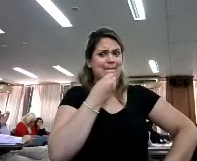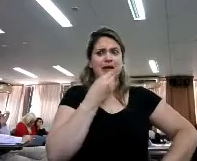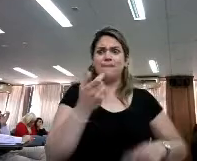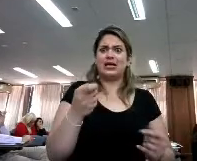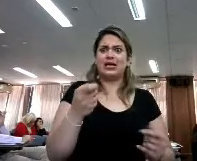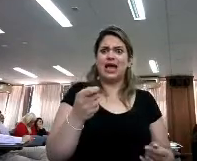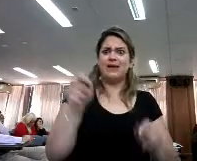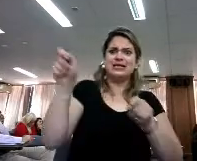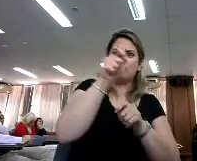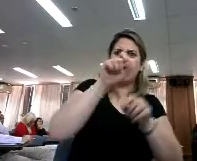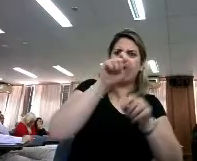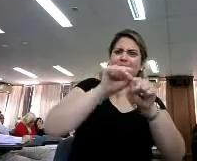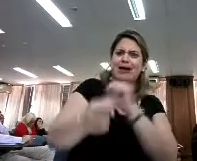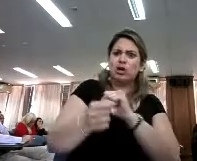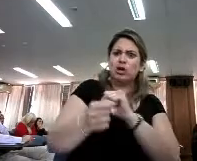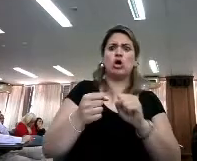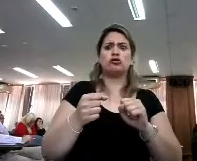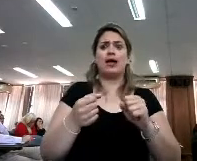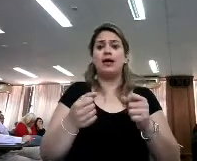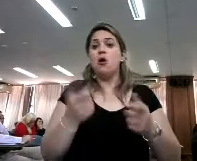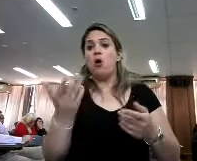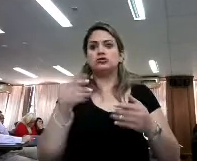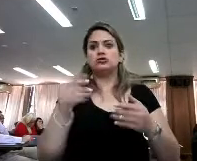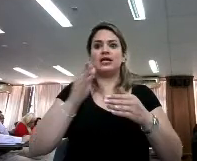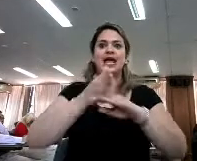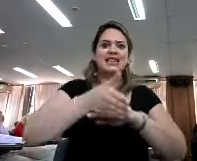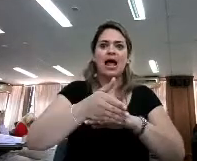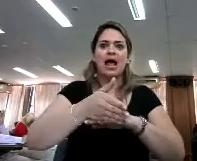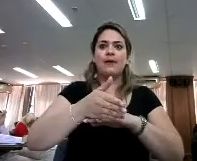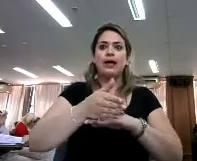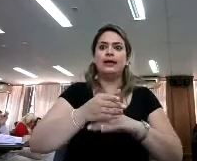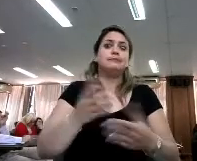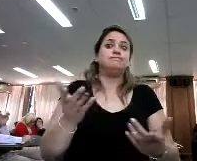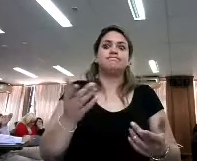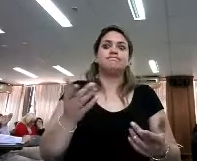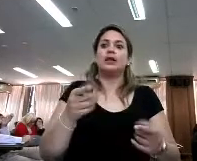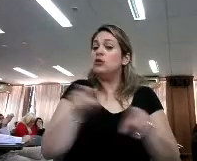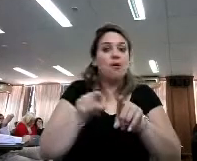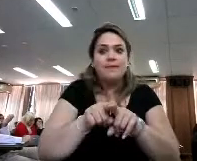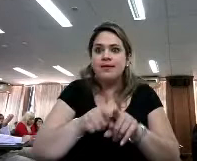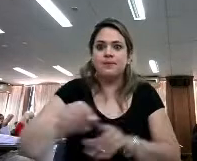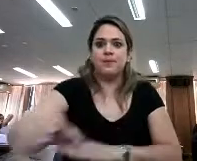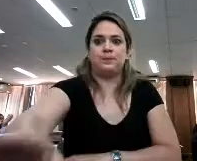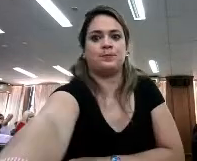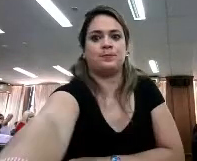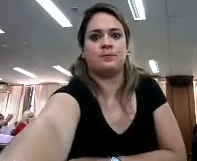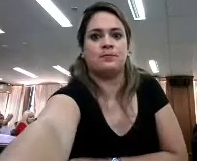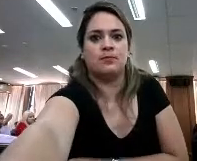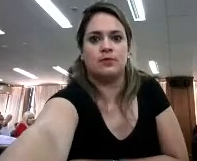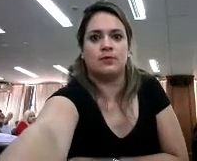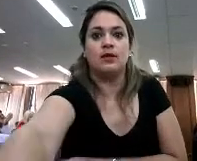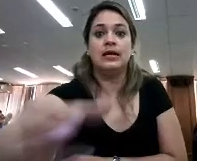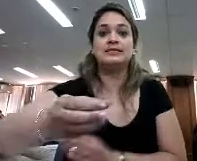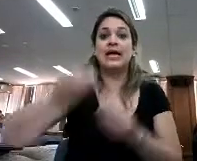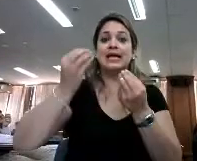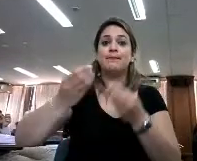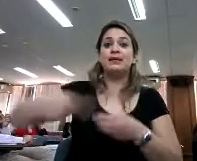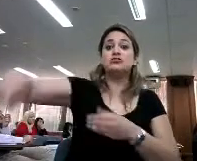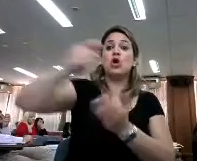de seguridad rota, es que se abría, se venteaba mucho. Lo mismo pasa. ¿Qué pasa si a ustedes los